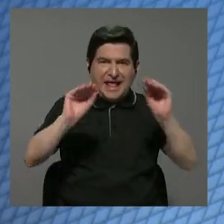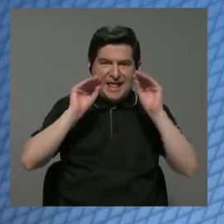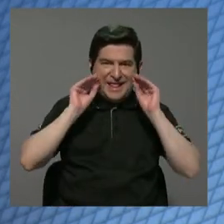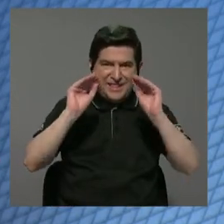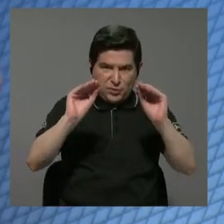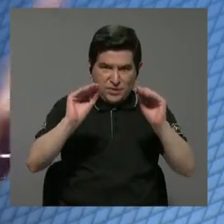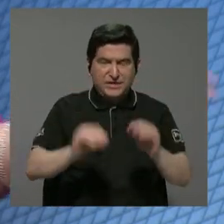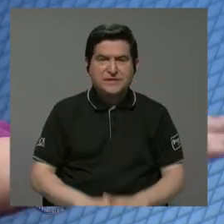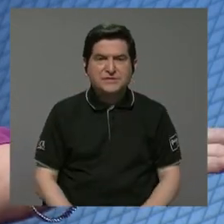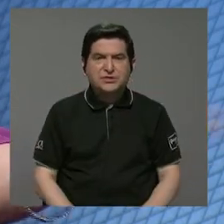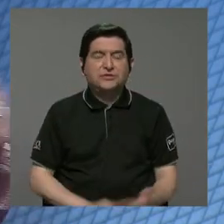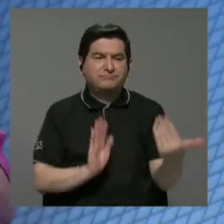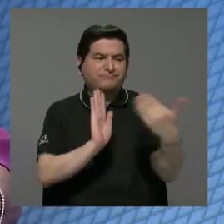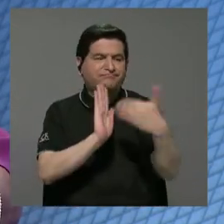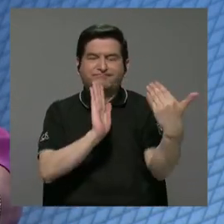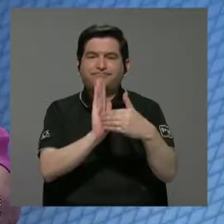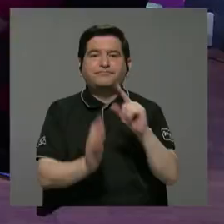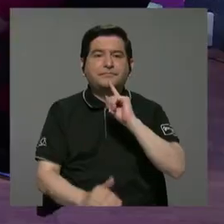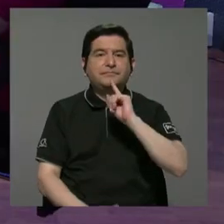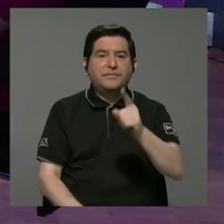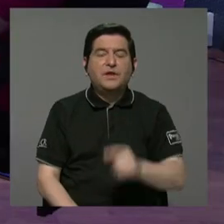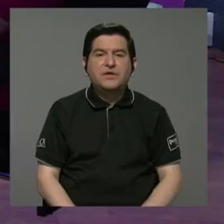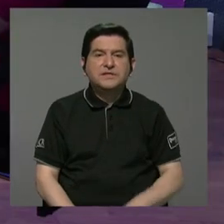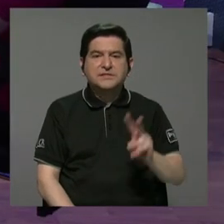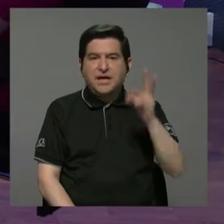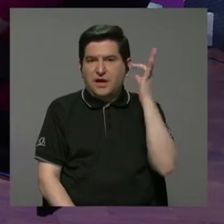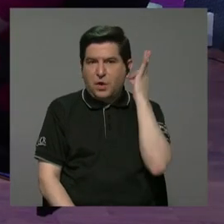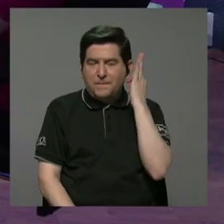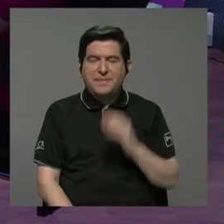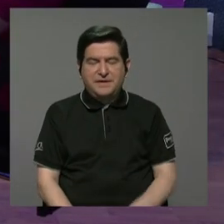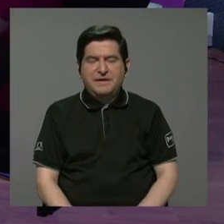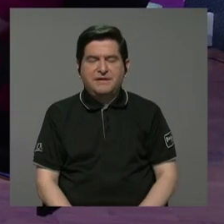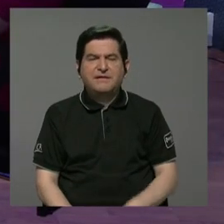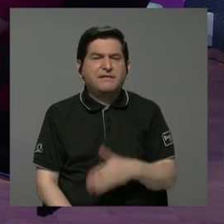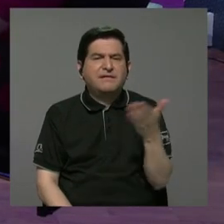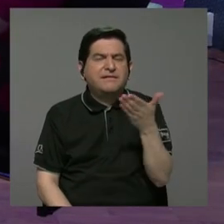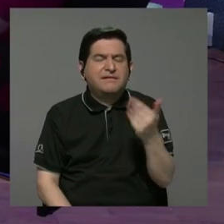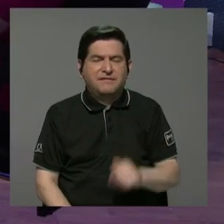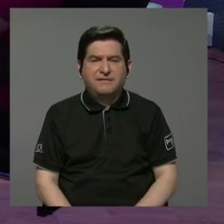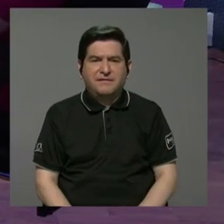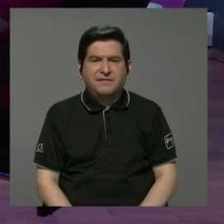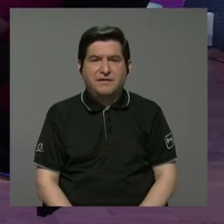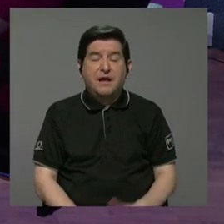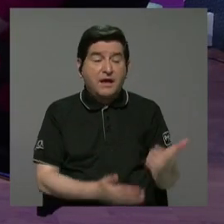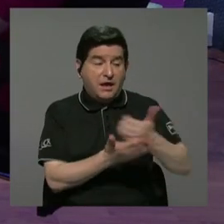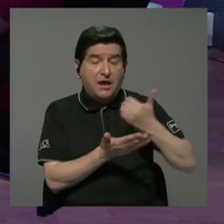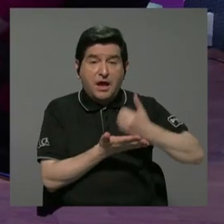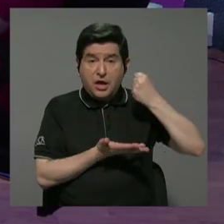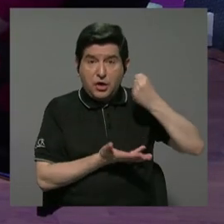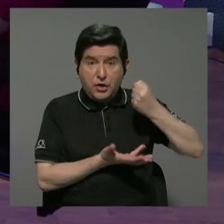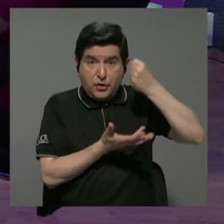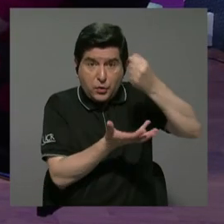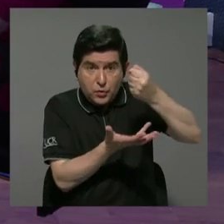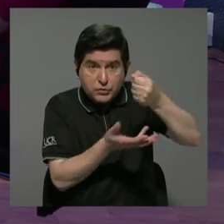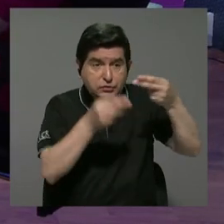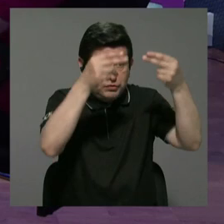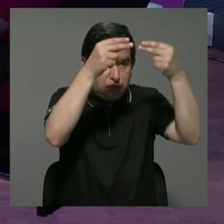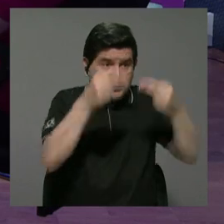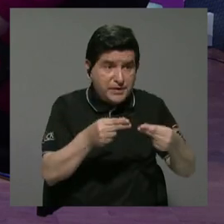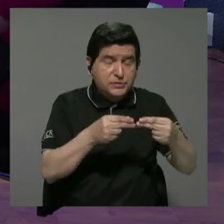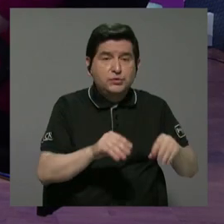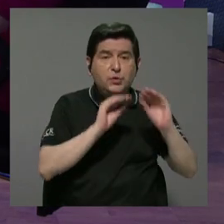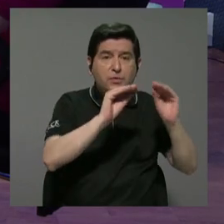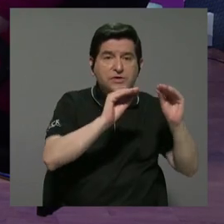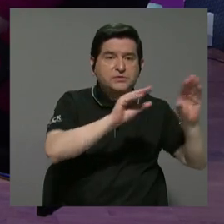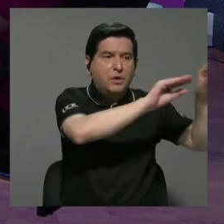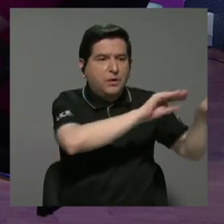fundamentalmente afectada, lo decía la compañera, en el sentido de que recursos del presupuesto de educación se pasan